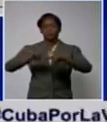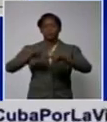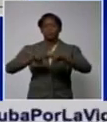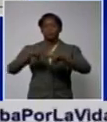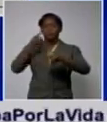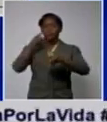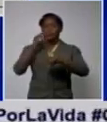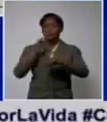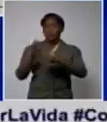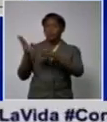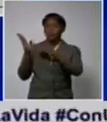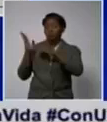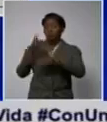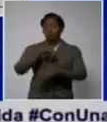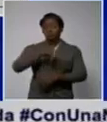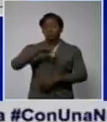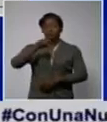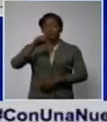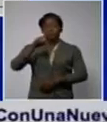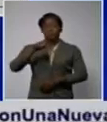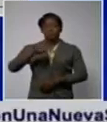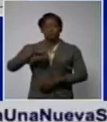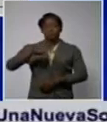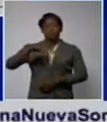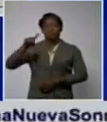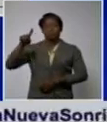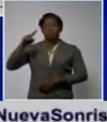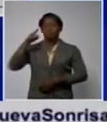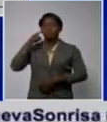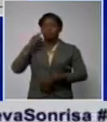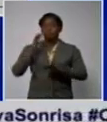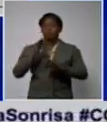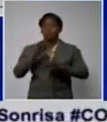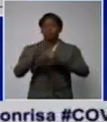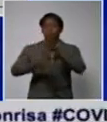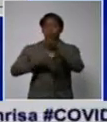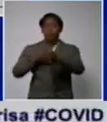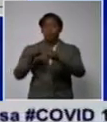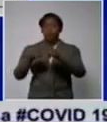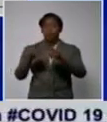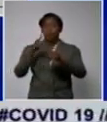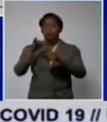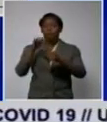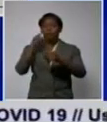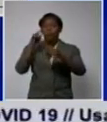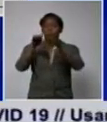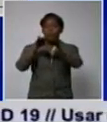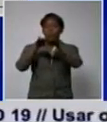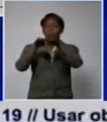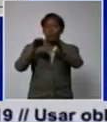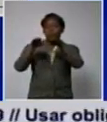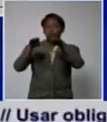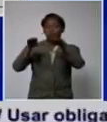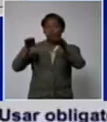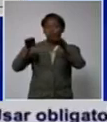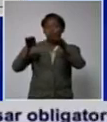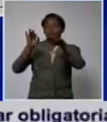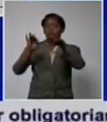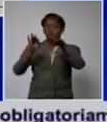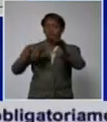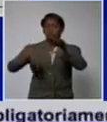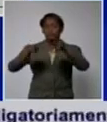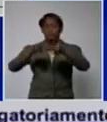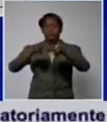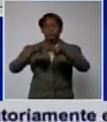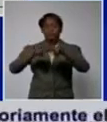curva que si bien no se incrementa, tampoco disminuye, una especie de meseta, y Habana